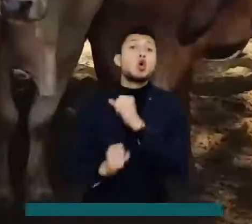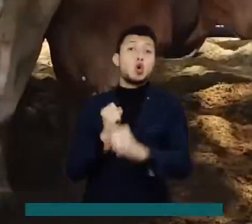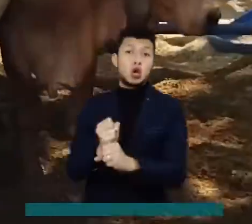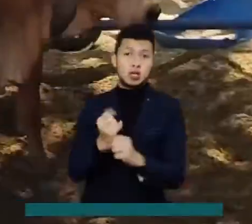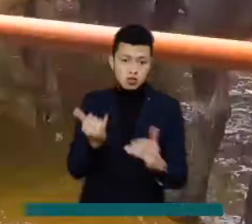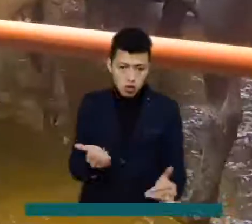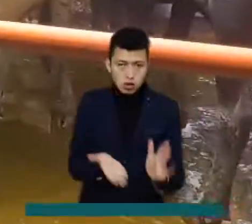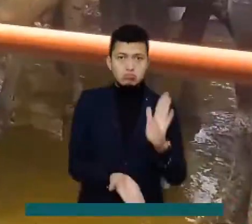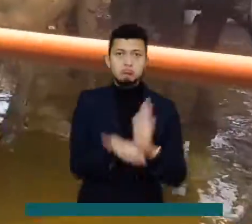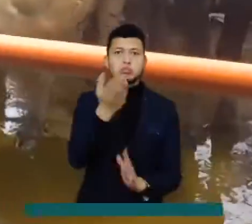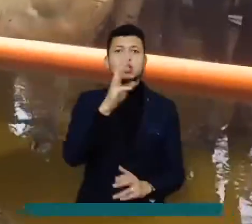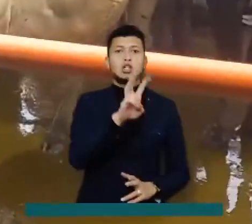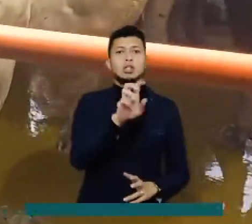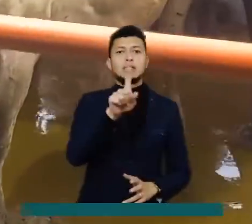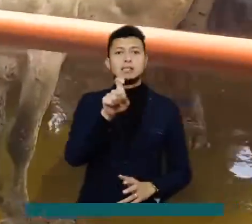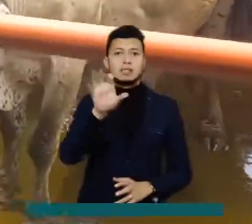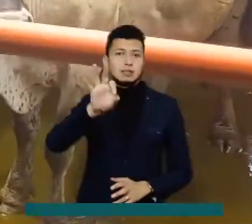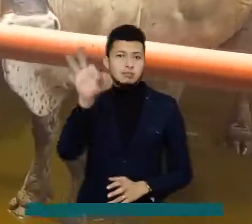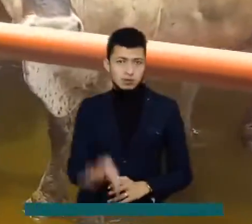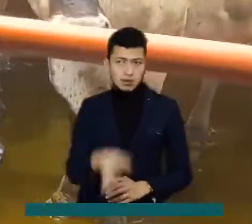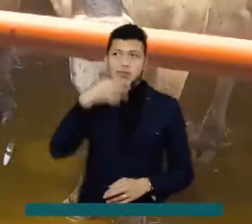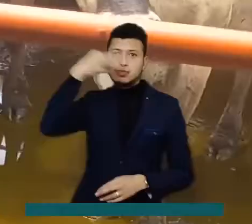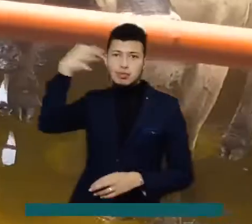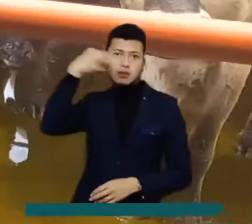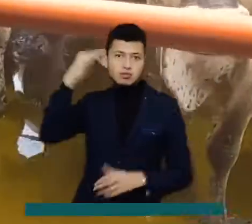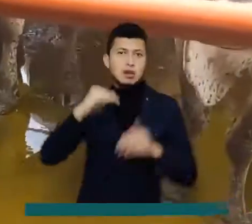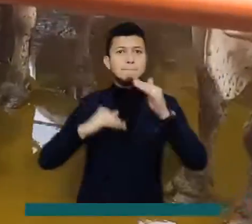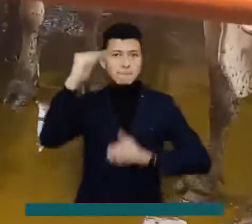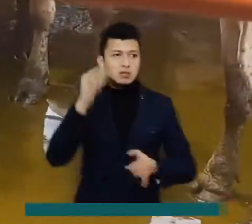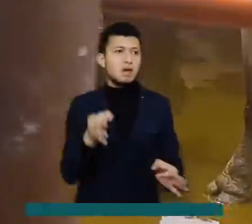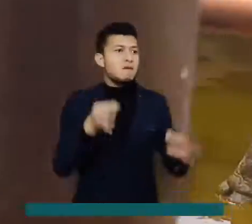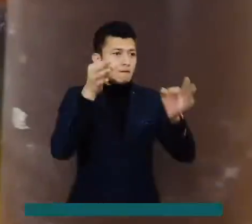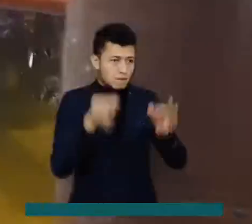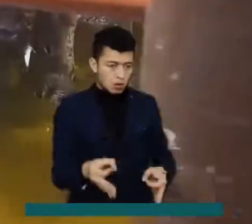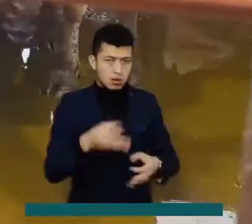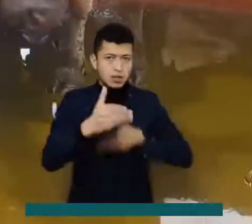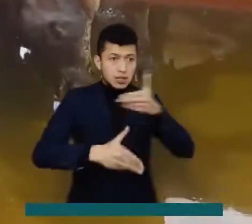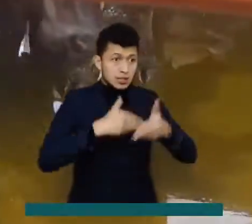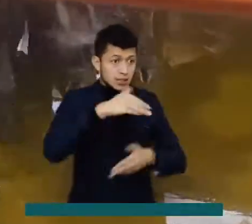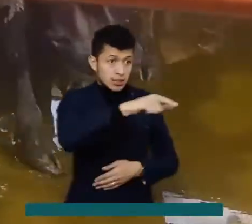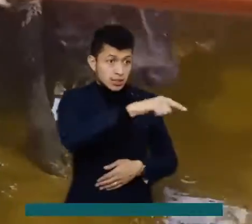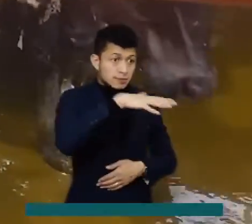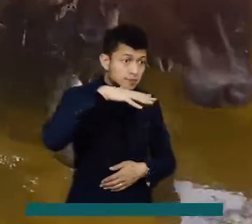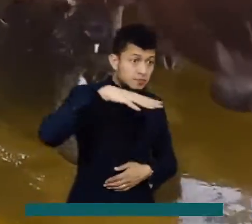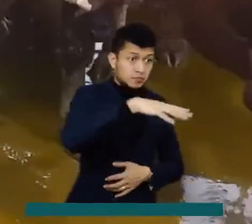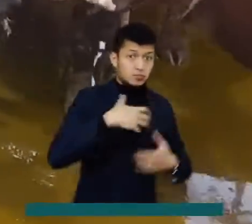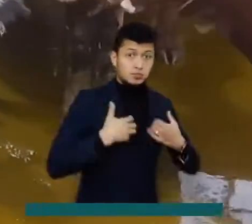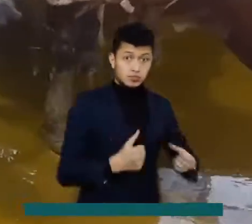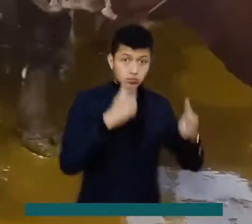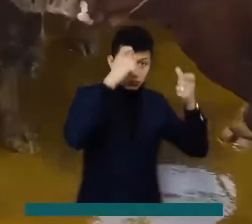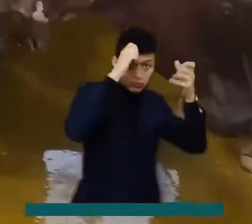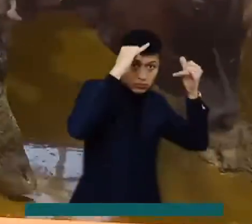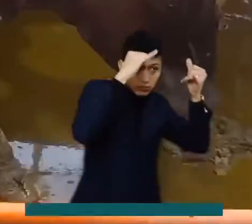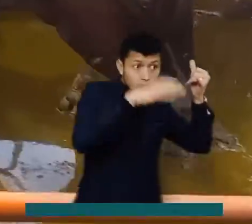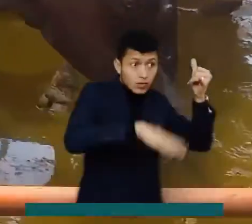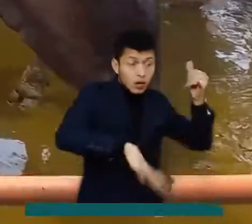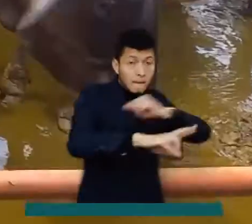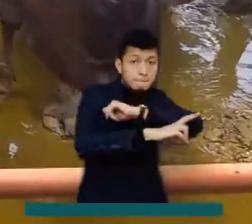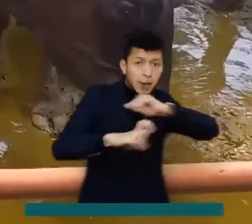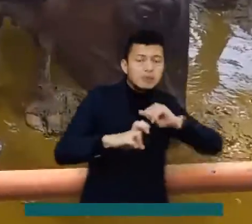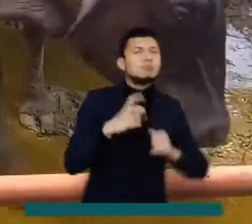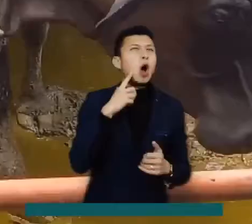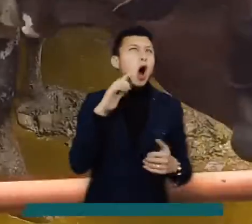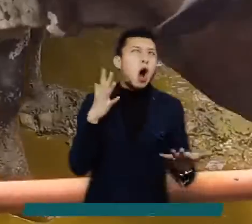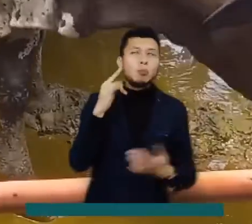Nosotros ya hemos incrementado en un 86% las denuncias a través de la formalización y de que los ganaderos identifiquen la manera